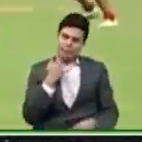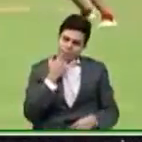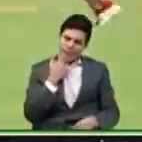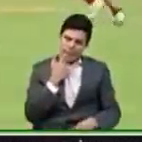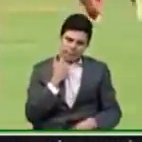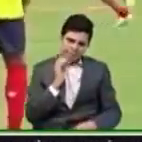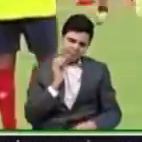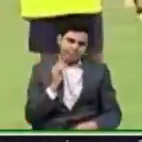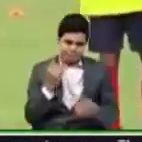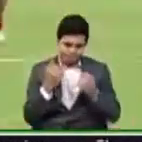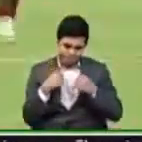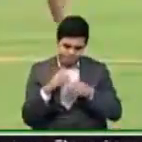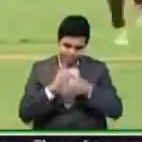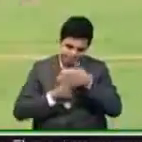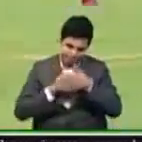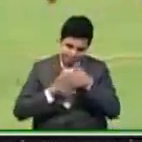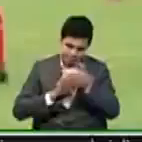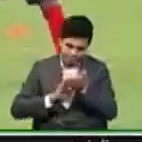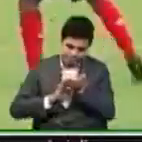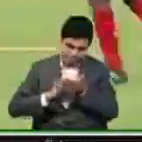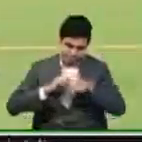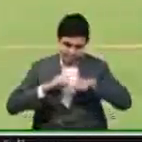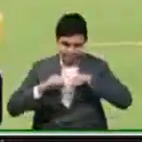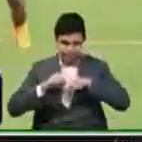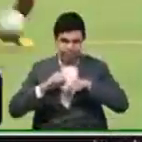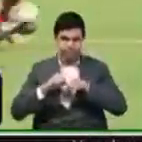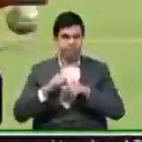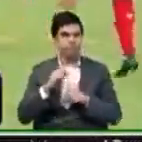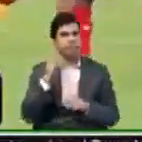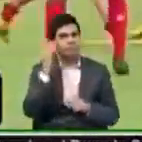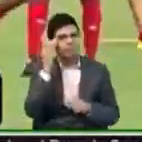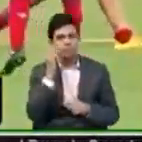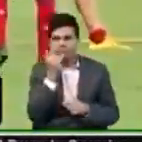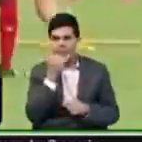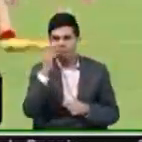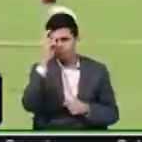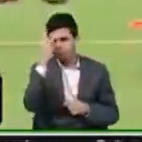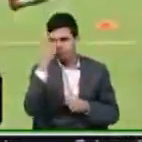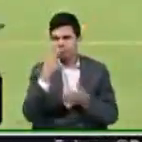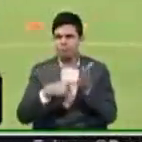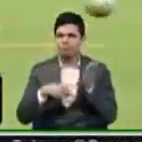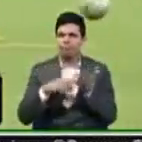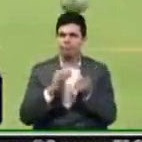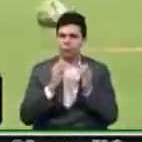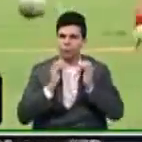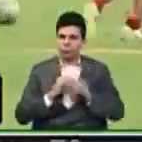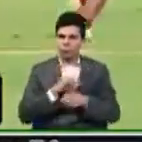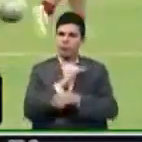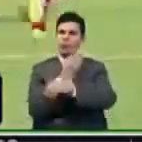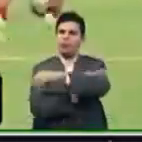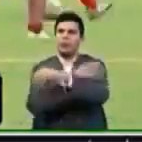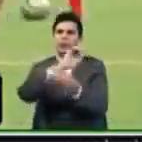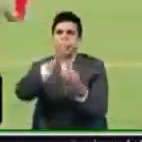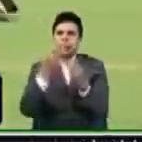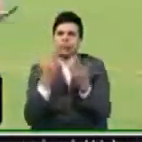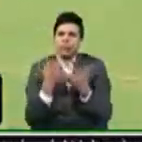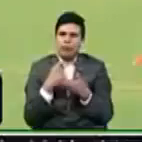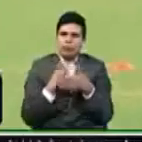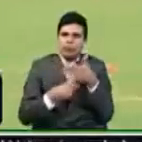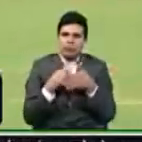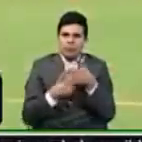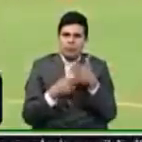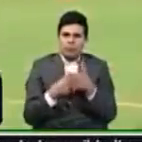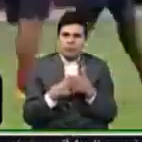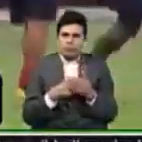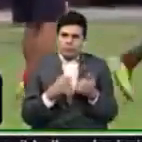al máximo en la pretemporada. Una de las falencias que mostró el equipo fue su condición física, la cual esperan optimizar pensando en